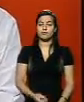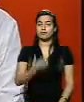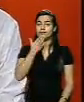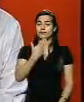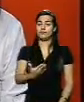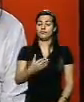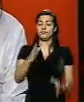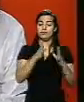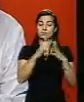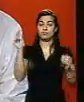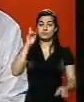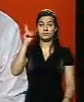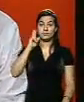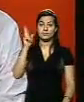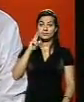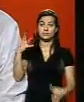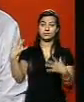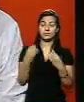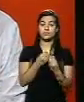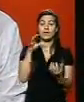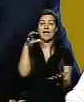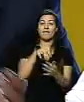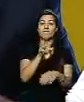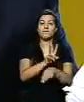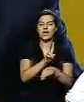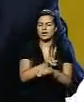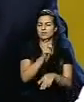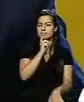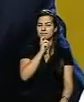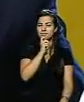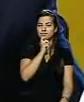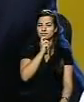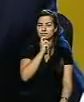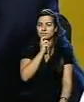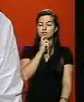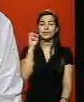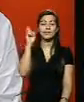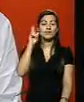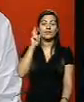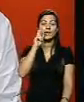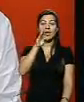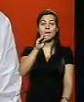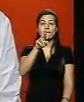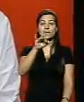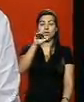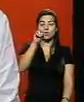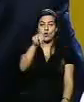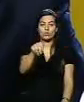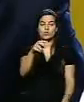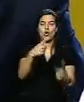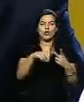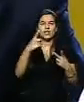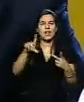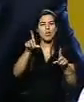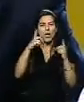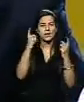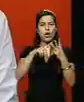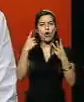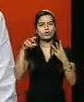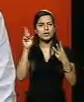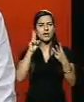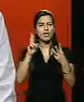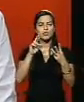gracias a todas las emisoras que nos acompañaron. En el Estado Vargas. Es Radio Brión Libre. Radio Guaira. Radio Tarma.